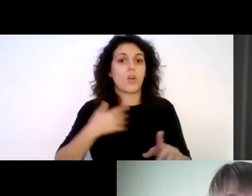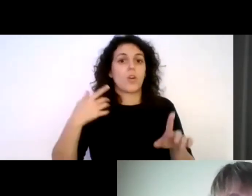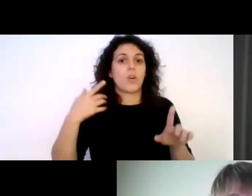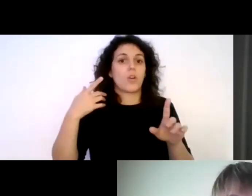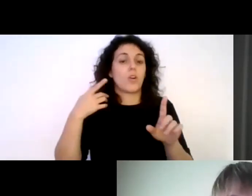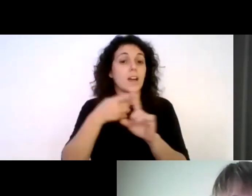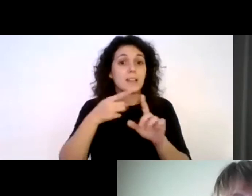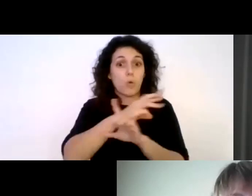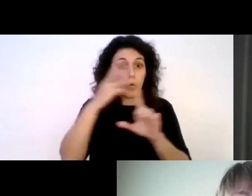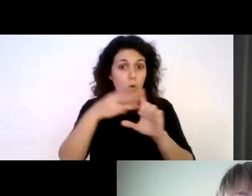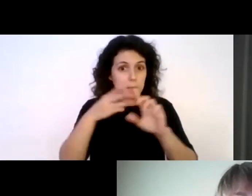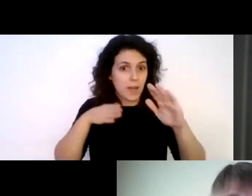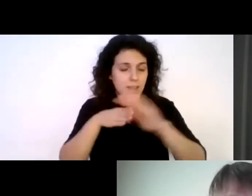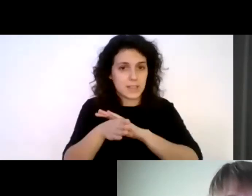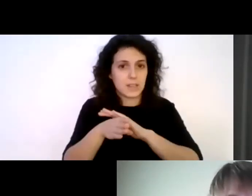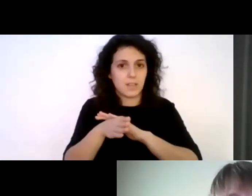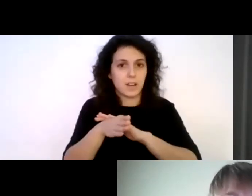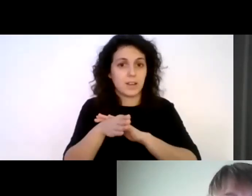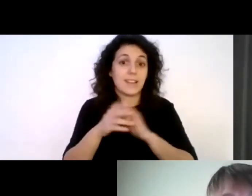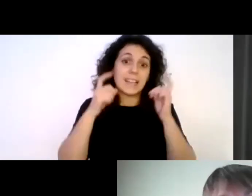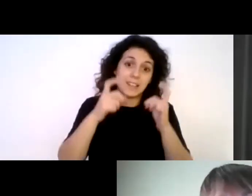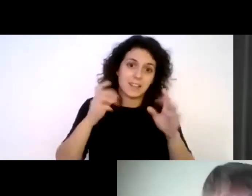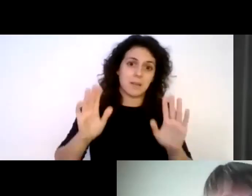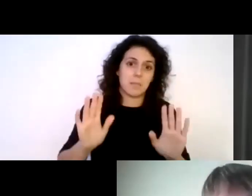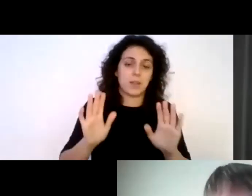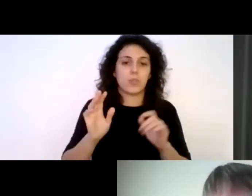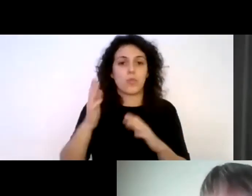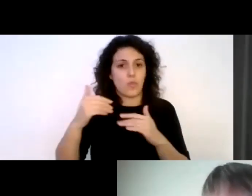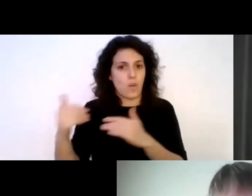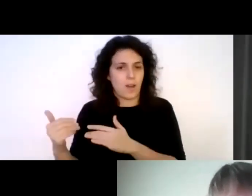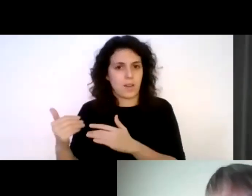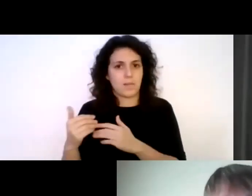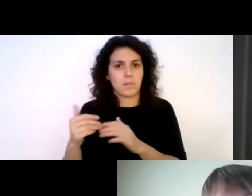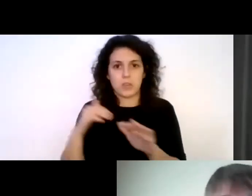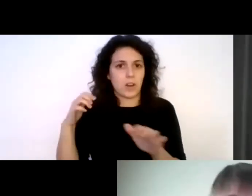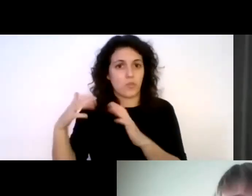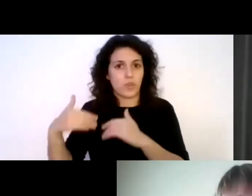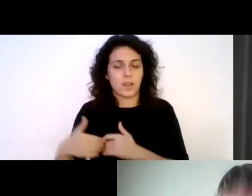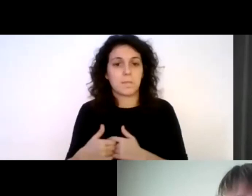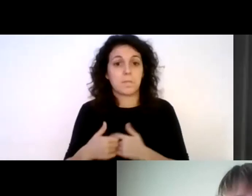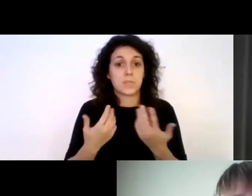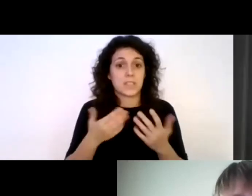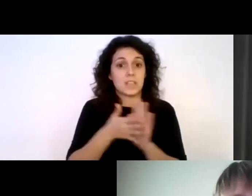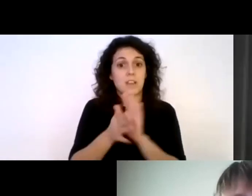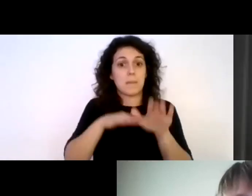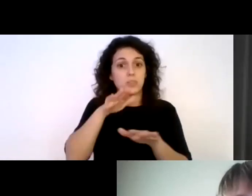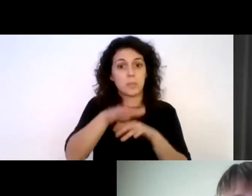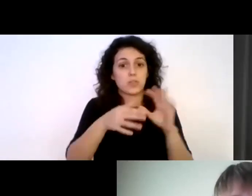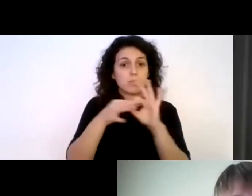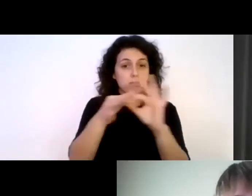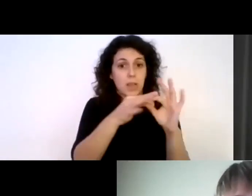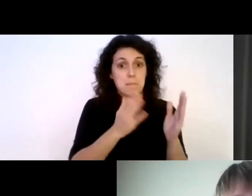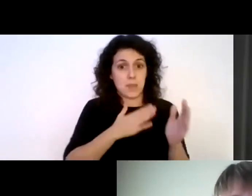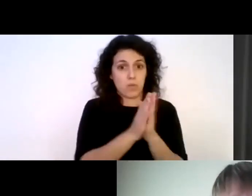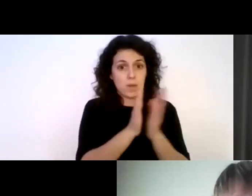sean accesibles, que por ley lo deben ser, pero no lo son, ¿no? Y bueno, creemos que pasos como estos están muy entrelazados. Estoy de acuerdo con mi compañero que el